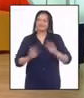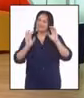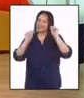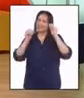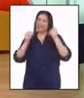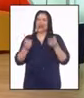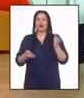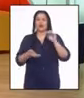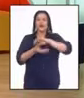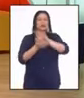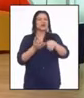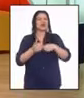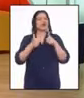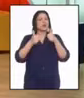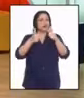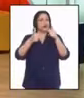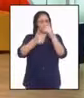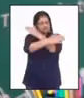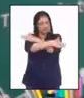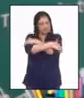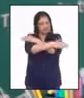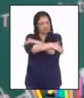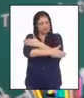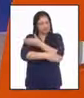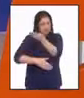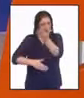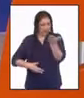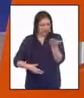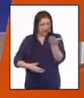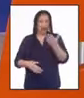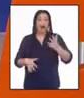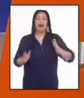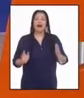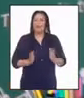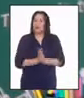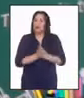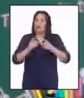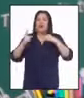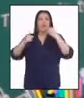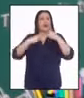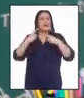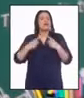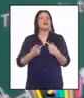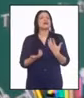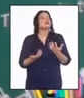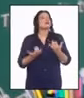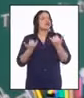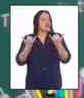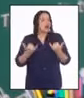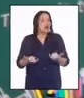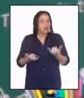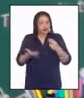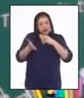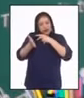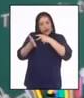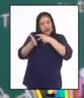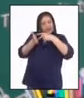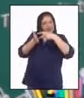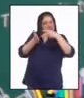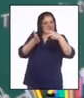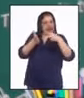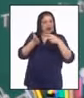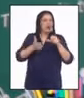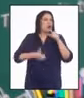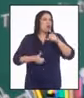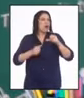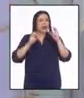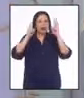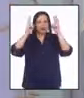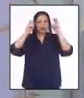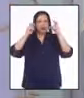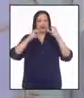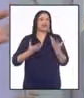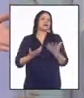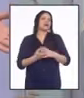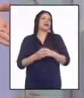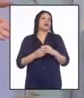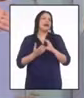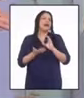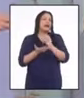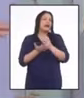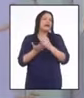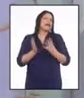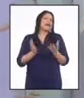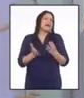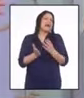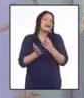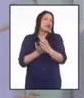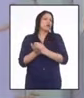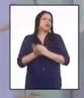todo vaya bien, un gran abrazo. Pues Steph, cuéntanos, ¿qué haremos estas 2 semanas en comunicación? Lenin dijo que